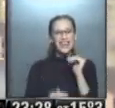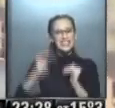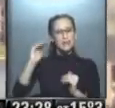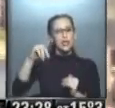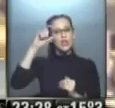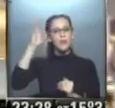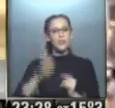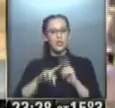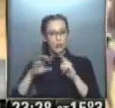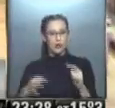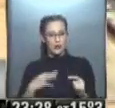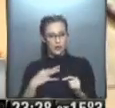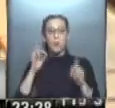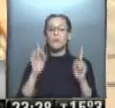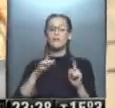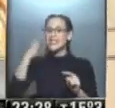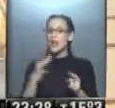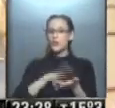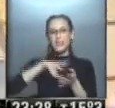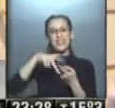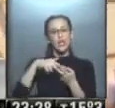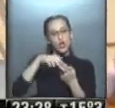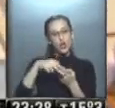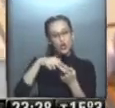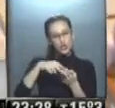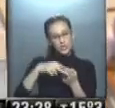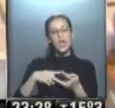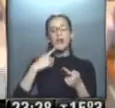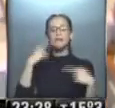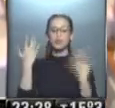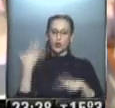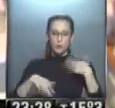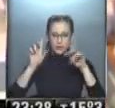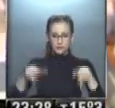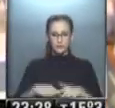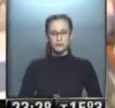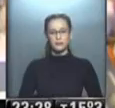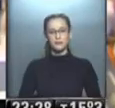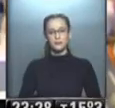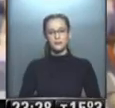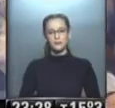10% interanual, especialmente en tecnología, electrodomésticos e indumentaria.